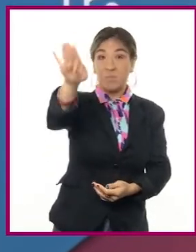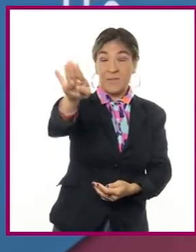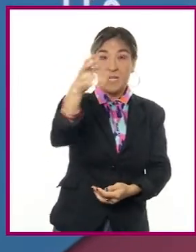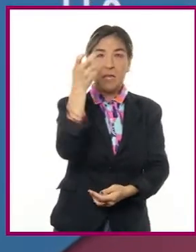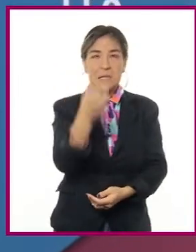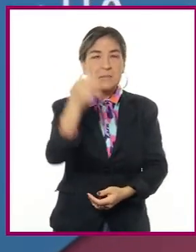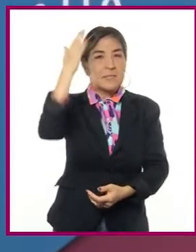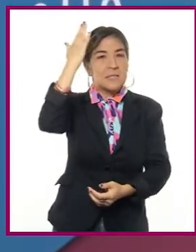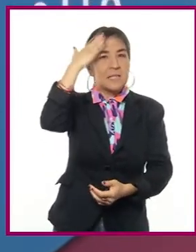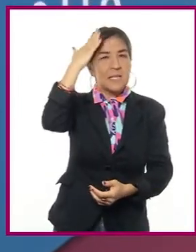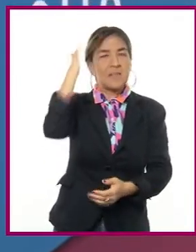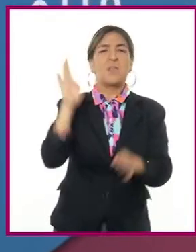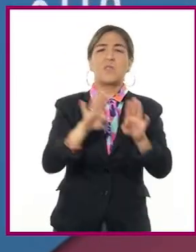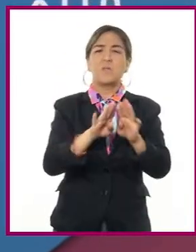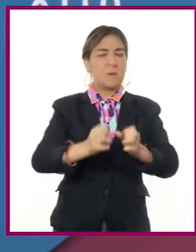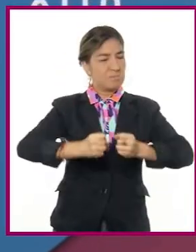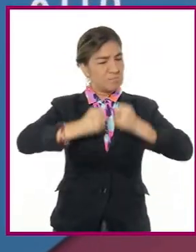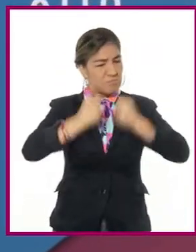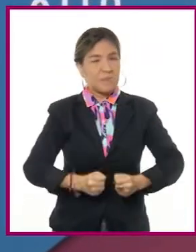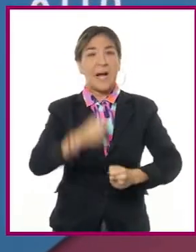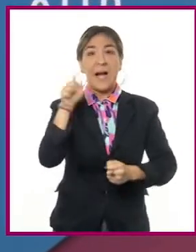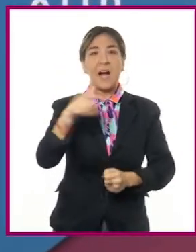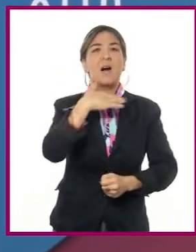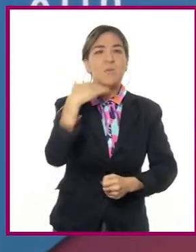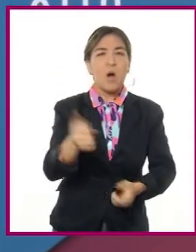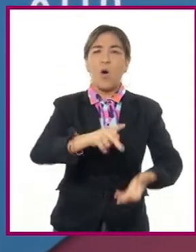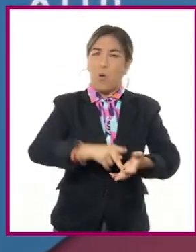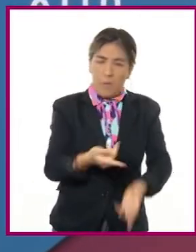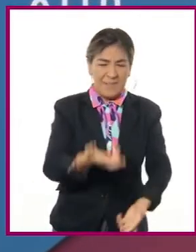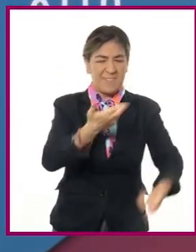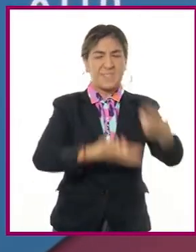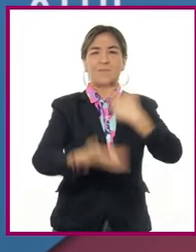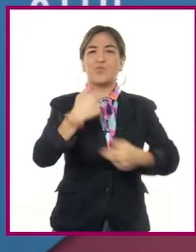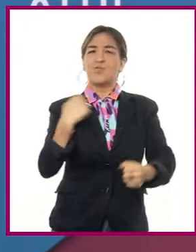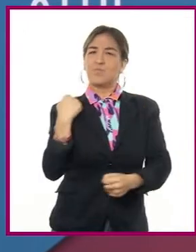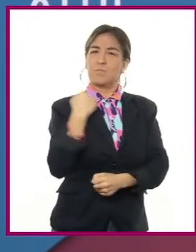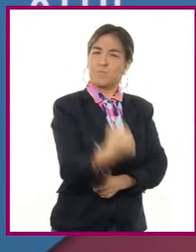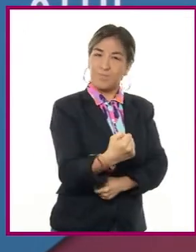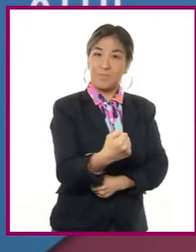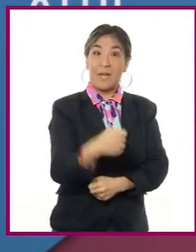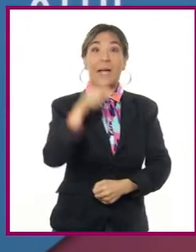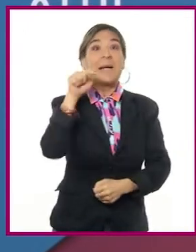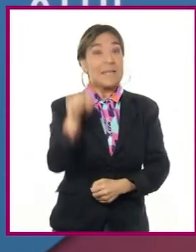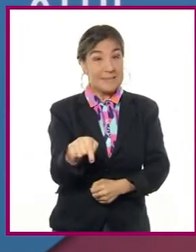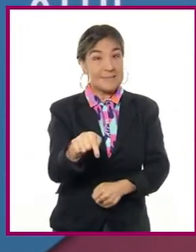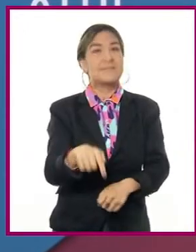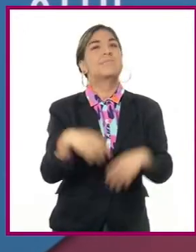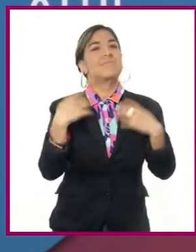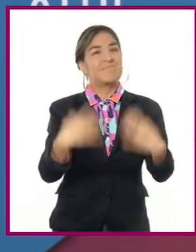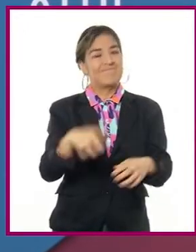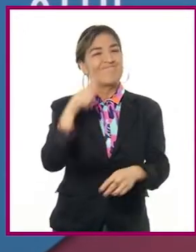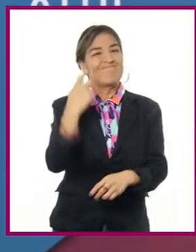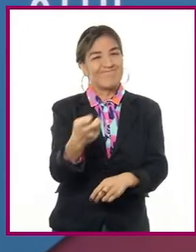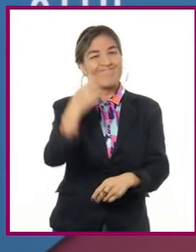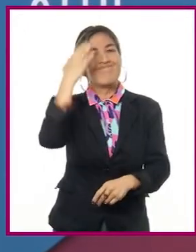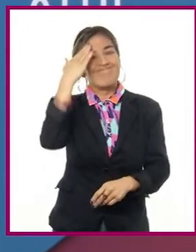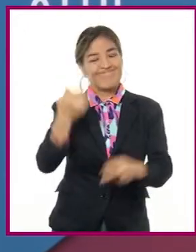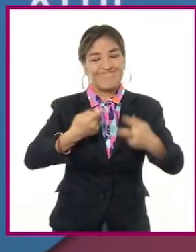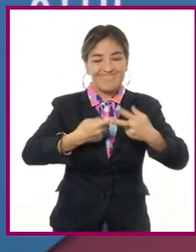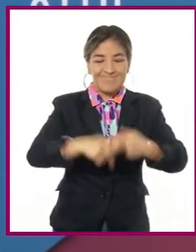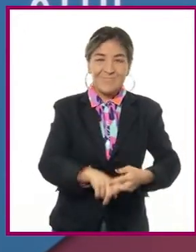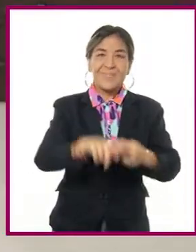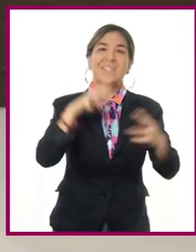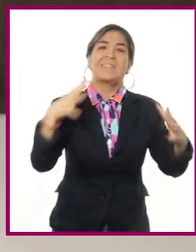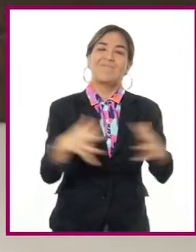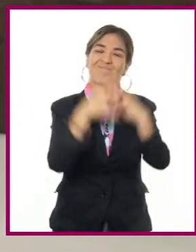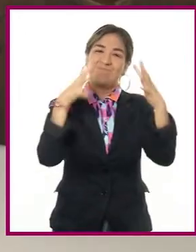convenció a la población de que Alemania tenía que volver a ser grande. Este fue uno de los detonantes de la Segunda Guerra